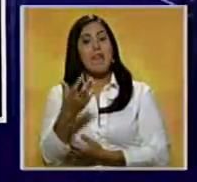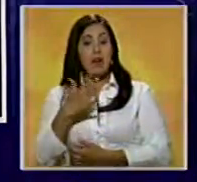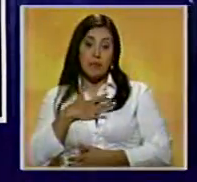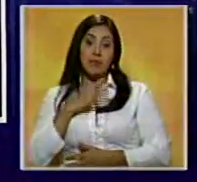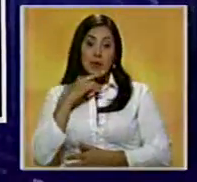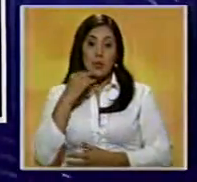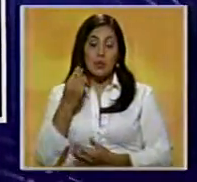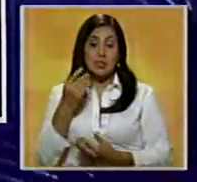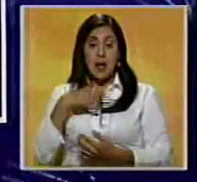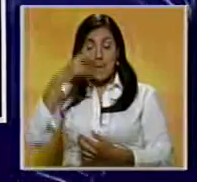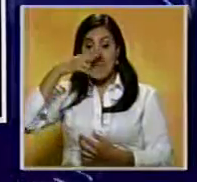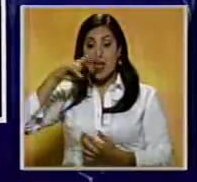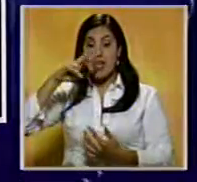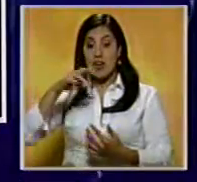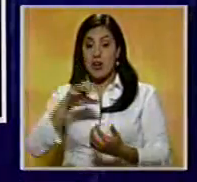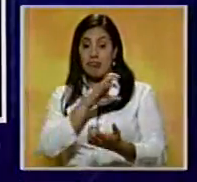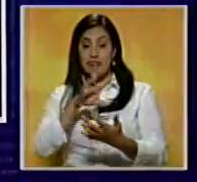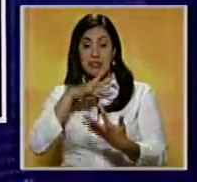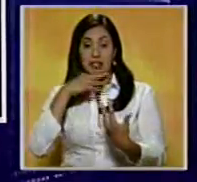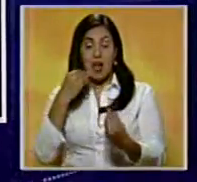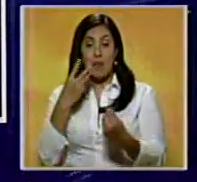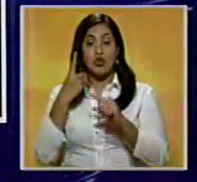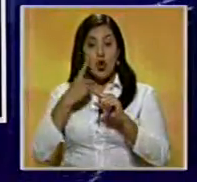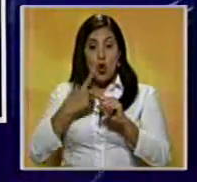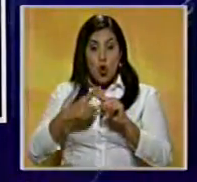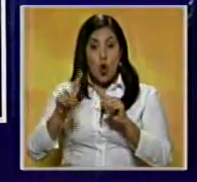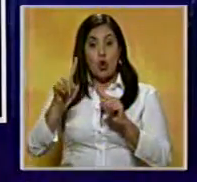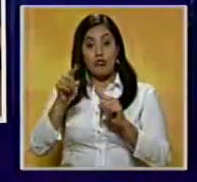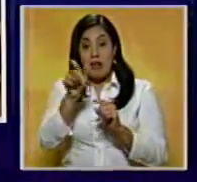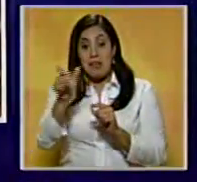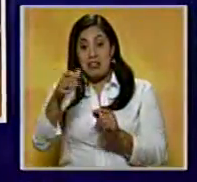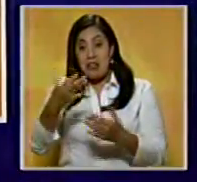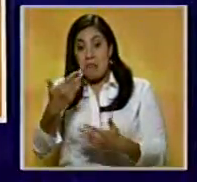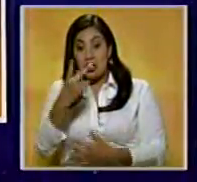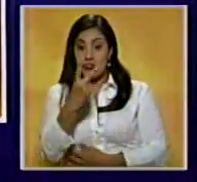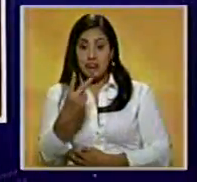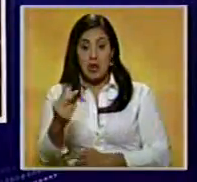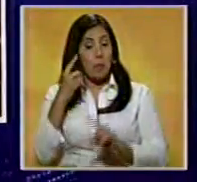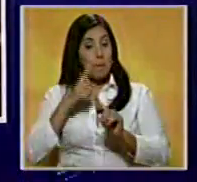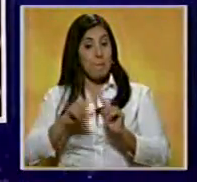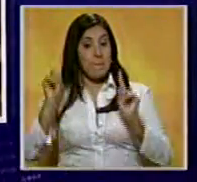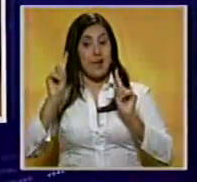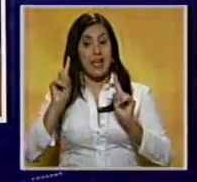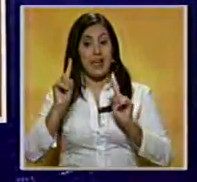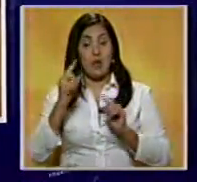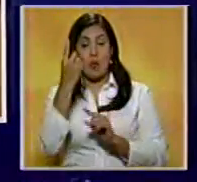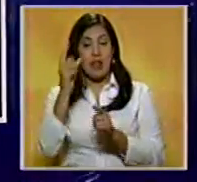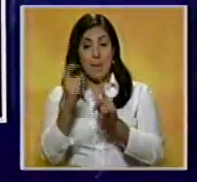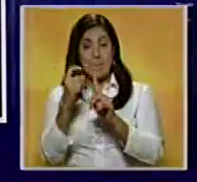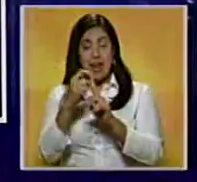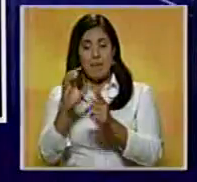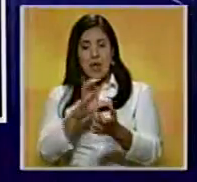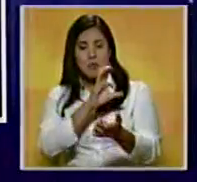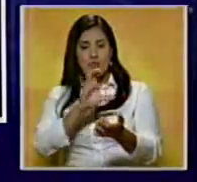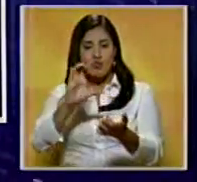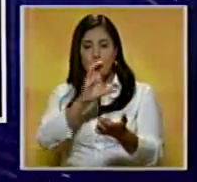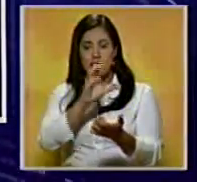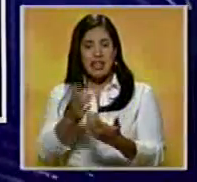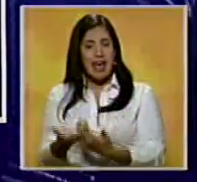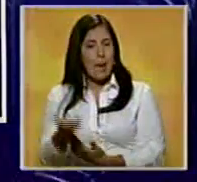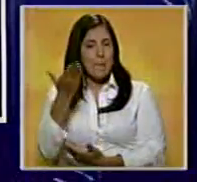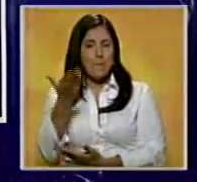los latinoamericanos, sí. Quizá para otras razas no sea tan importante. Pero en una sola palabra, la música